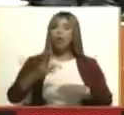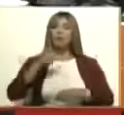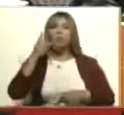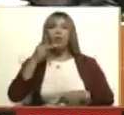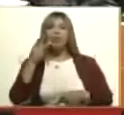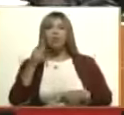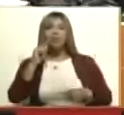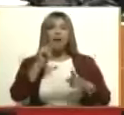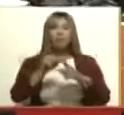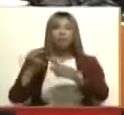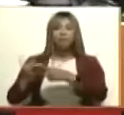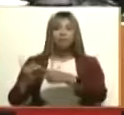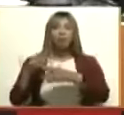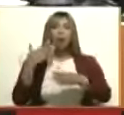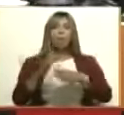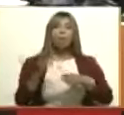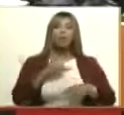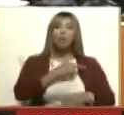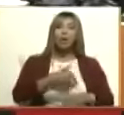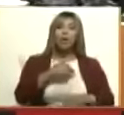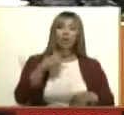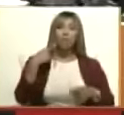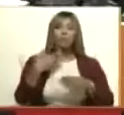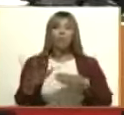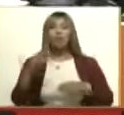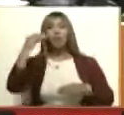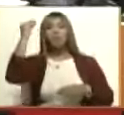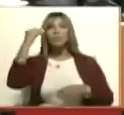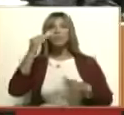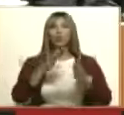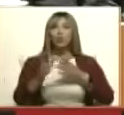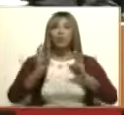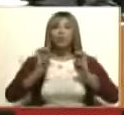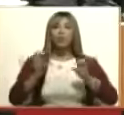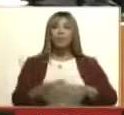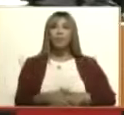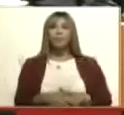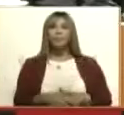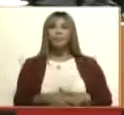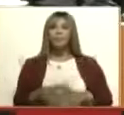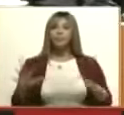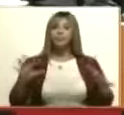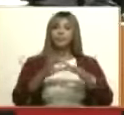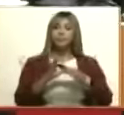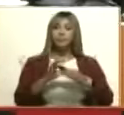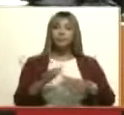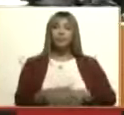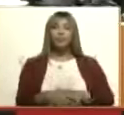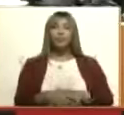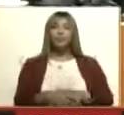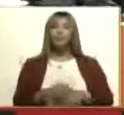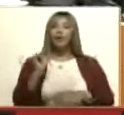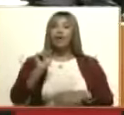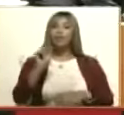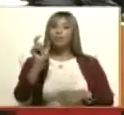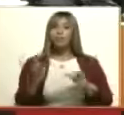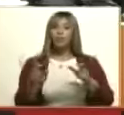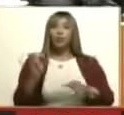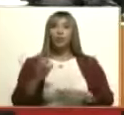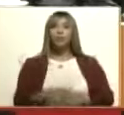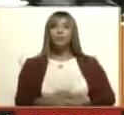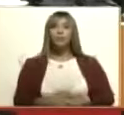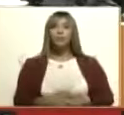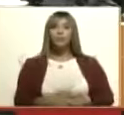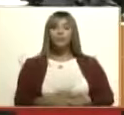ideología, su pensamiento sobre temas que vinculen a ese ciudadano o